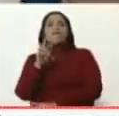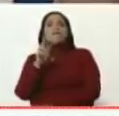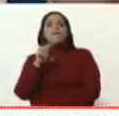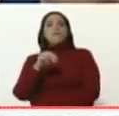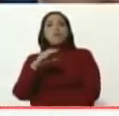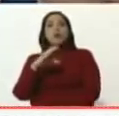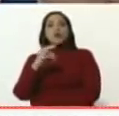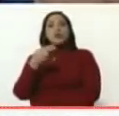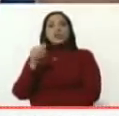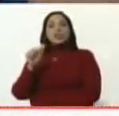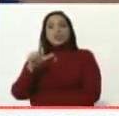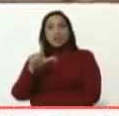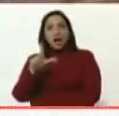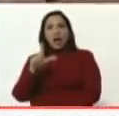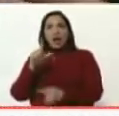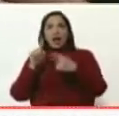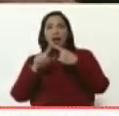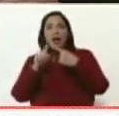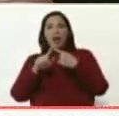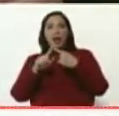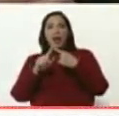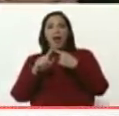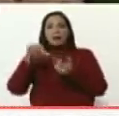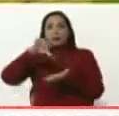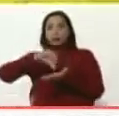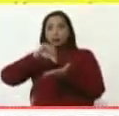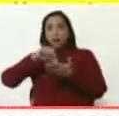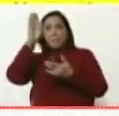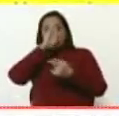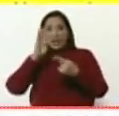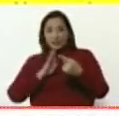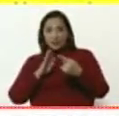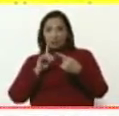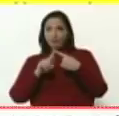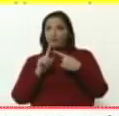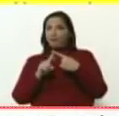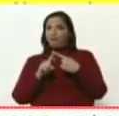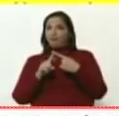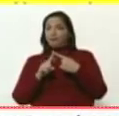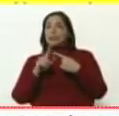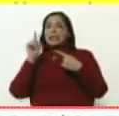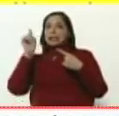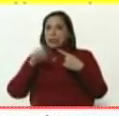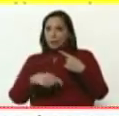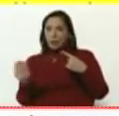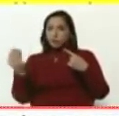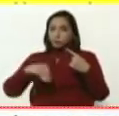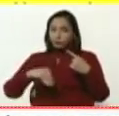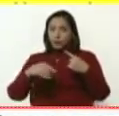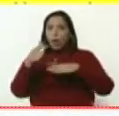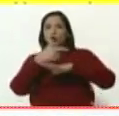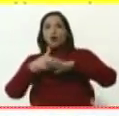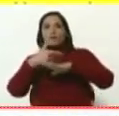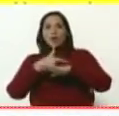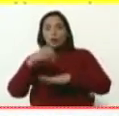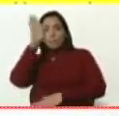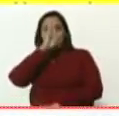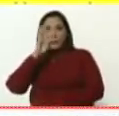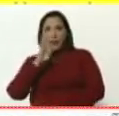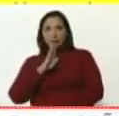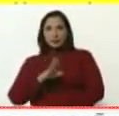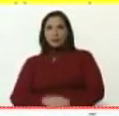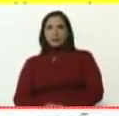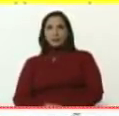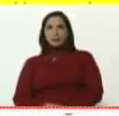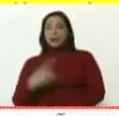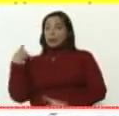en la localidad de Pacaraima, en Brasil. Y además, el gobierno de Brasil